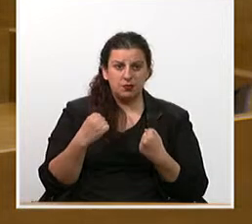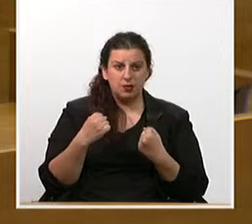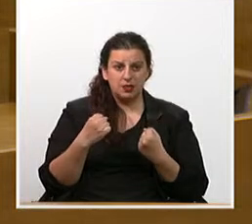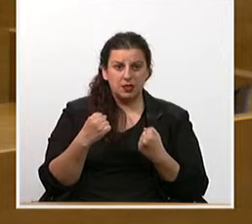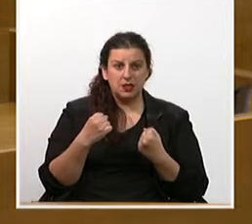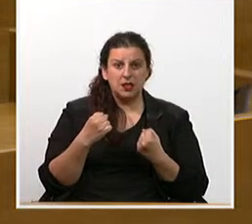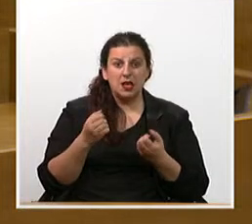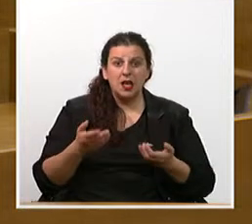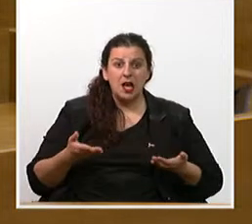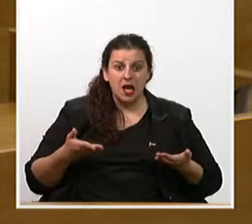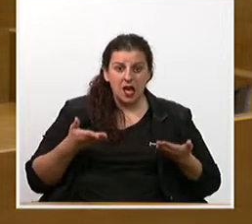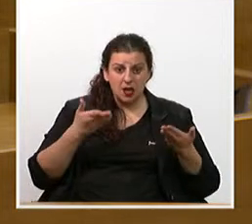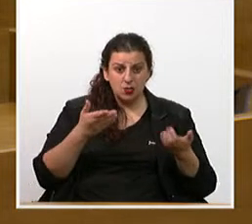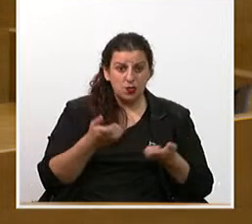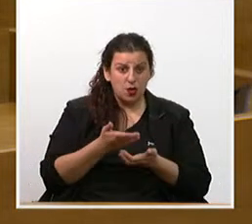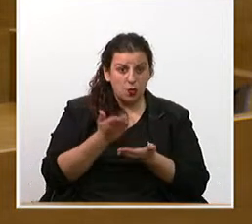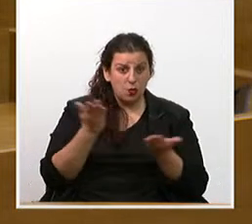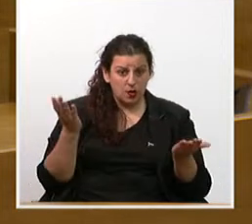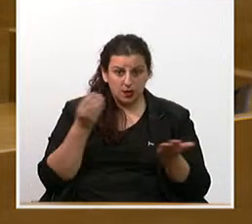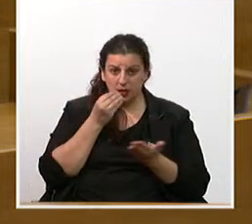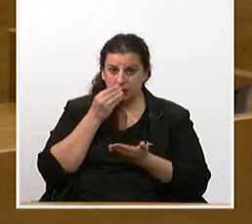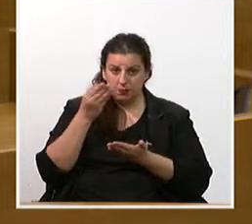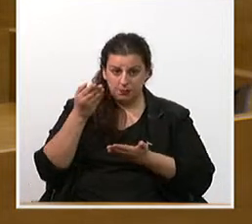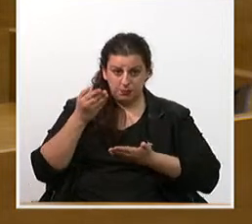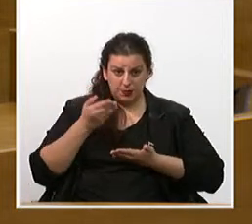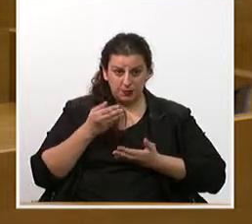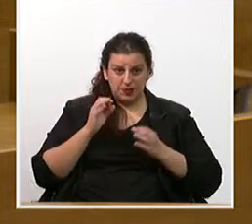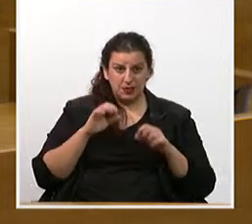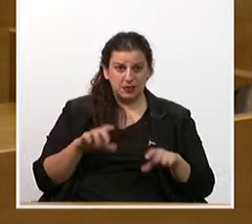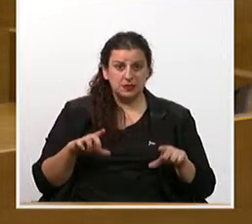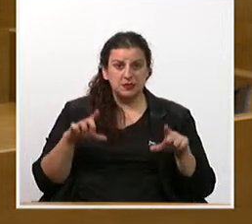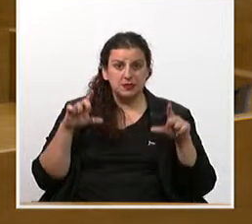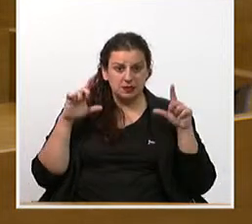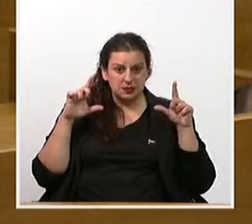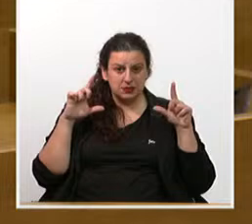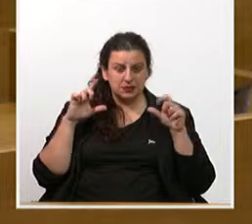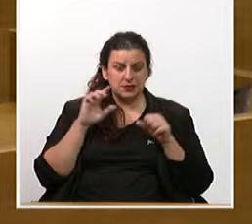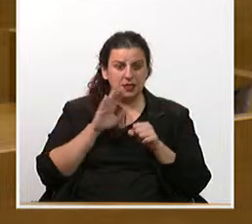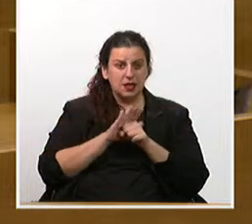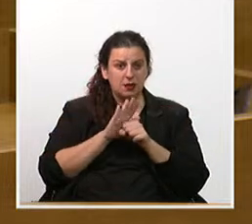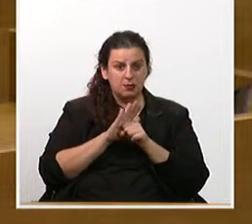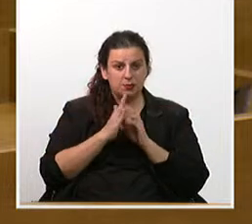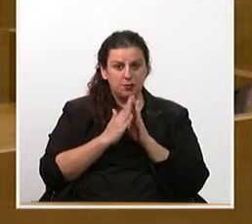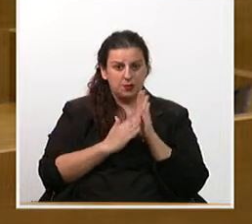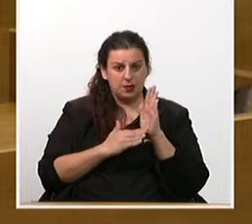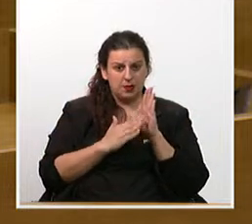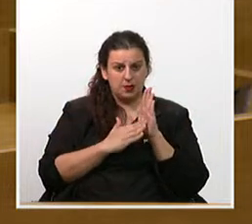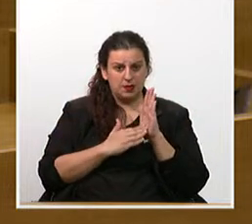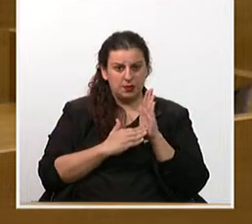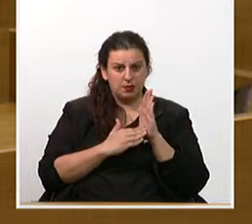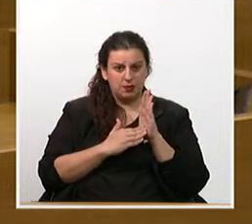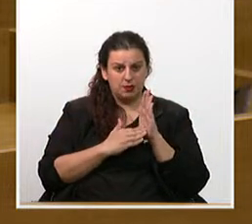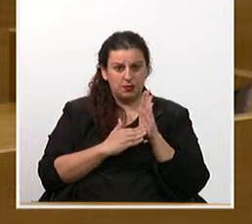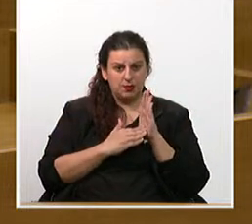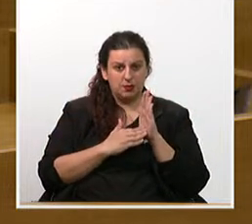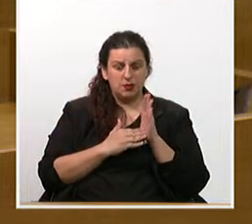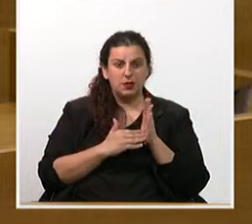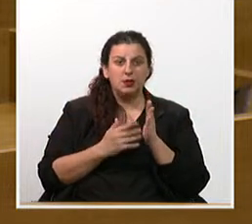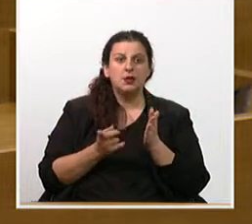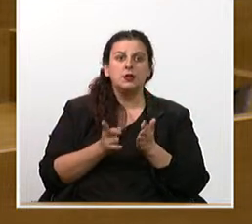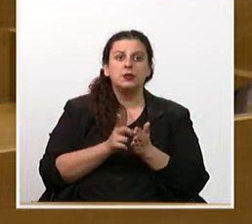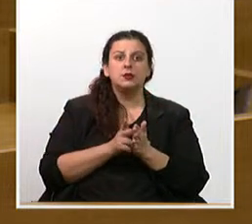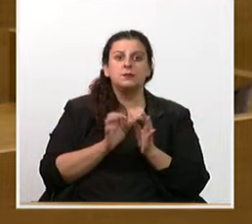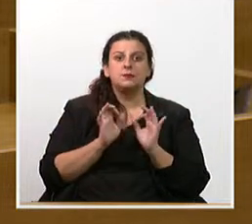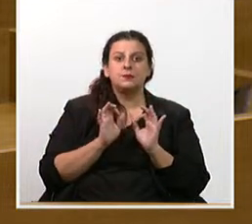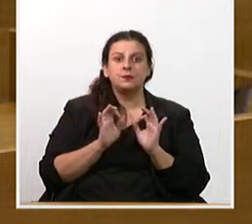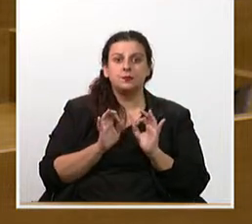ayuda es más que bienvenida por los protagonistas del campo valenciano una vez conocidos por lo